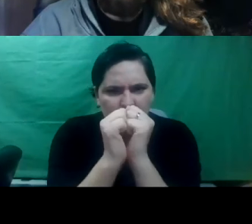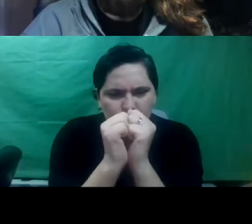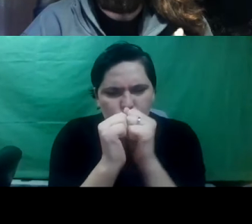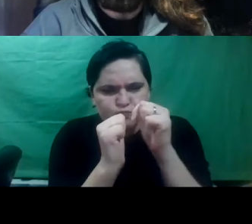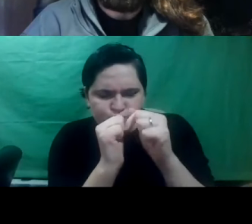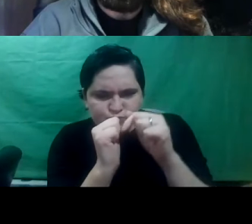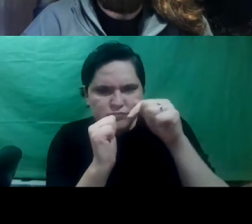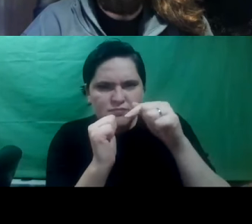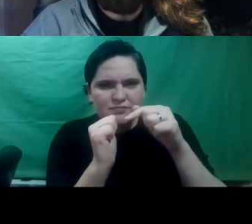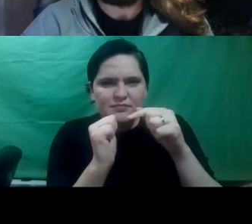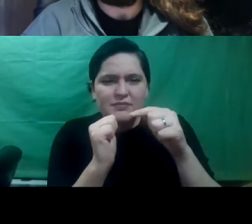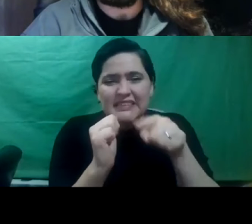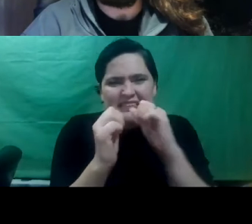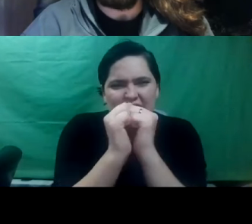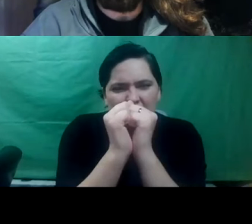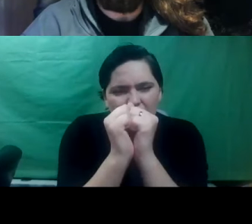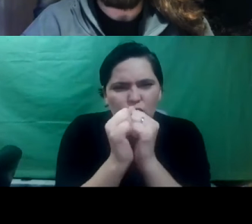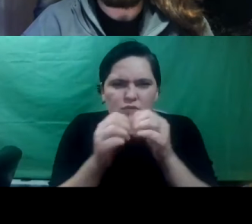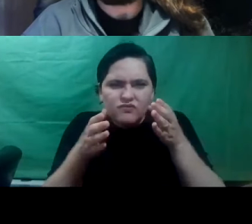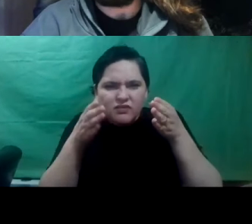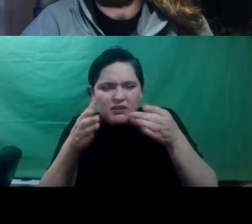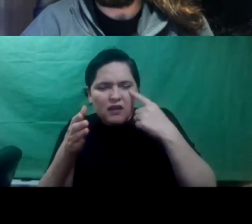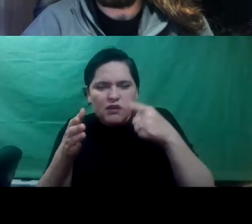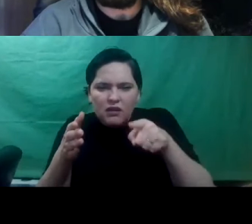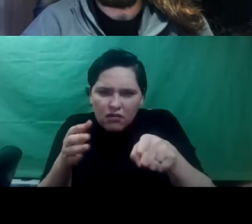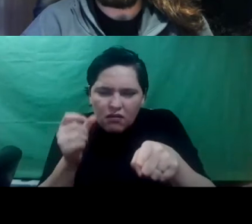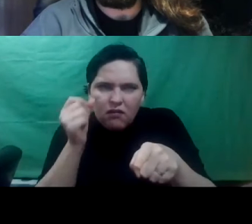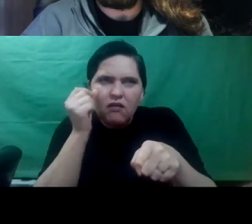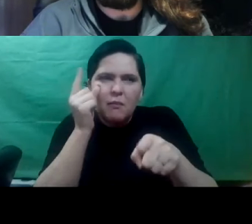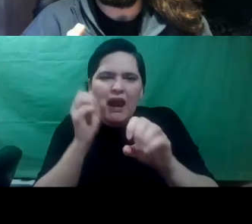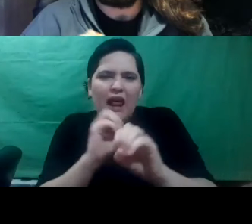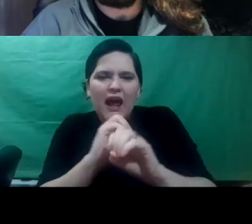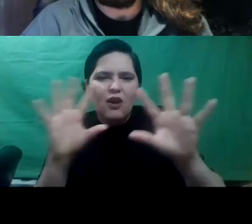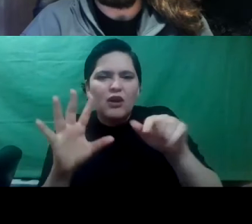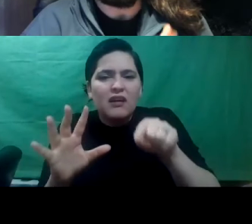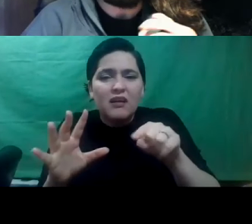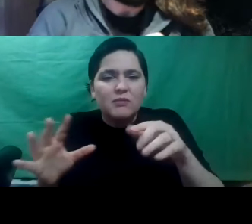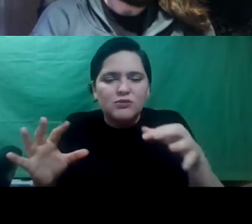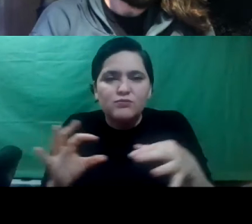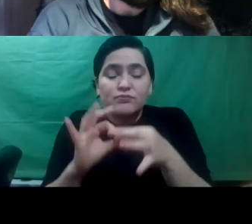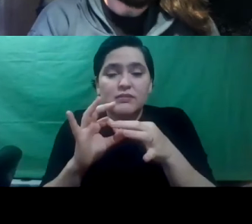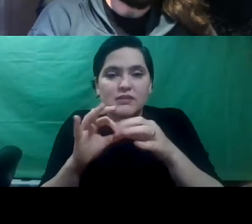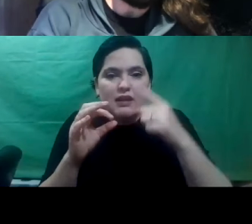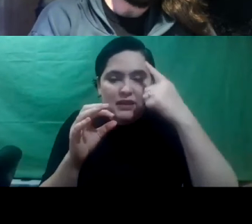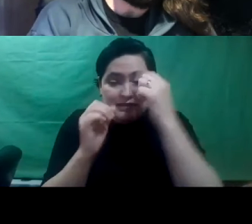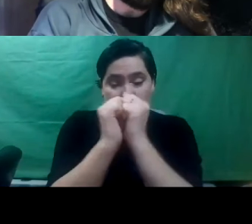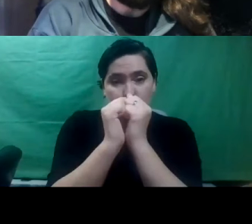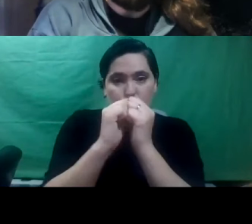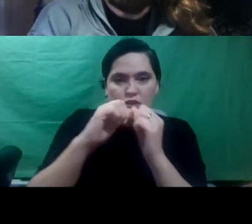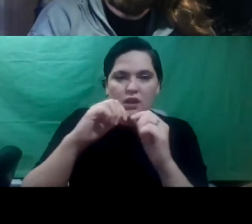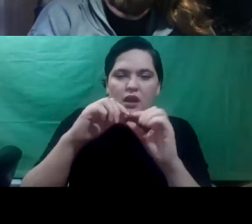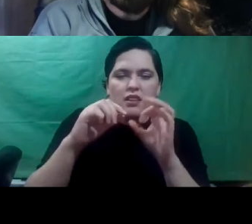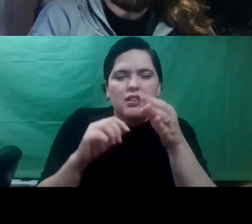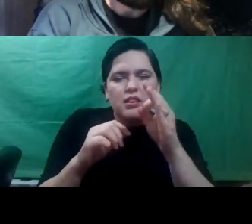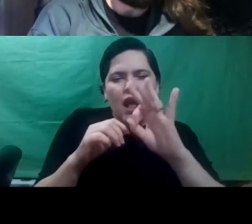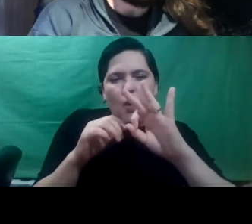caso, y de la cognición, podrían poner luz sobre los principios emergentes que conectan neurona y mente. Entonces esto para mí, a pesar de que ya es más